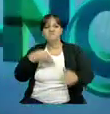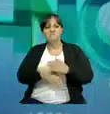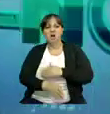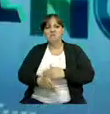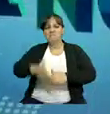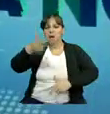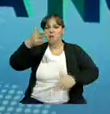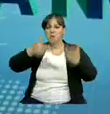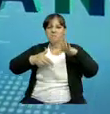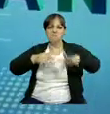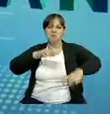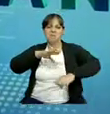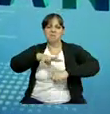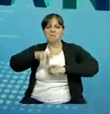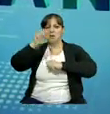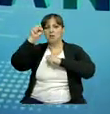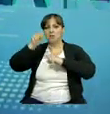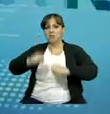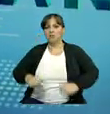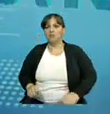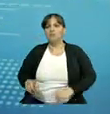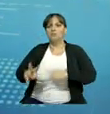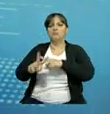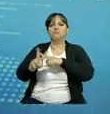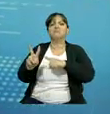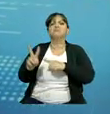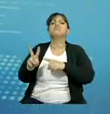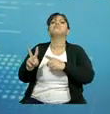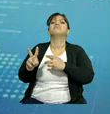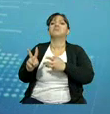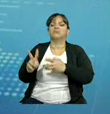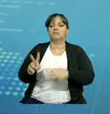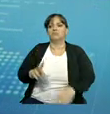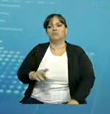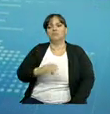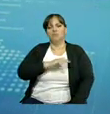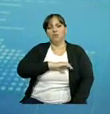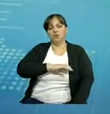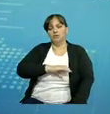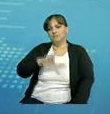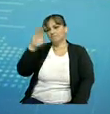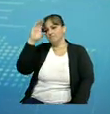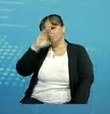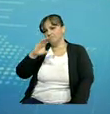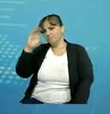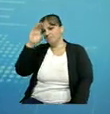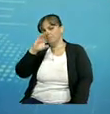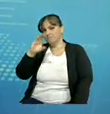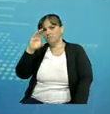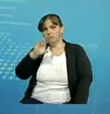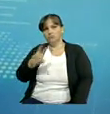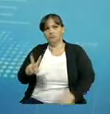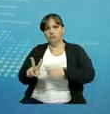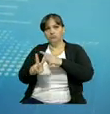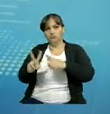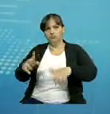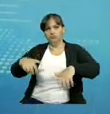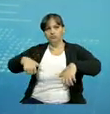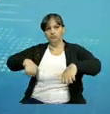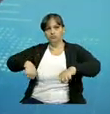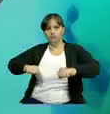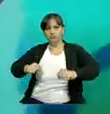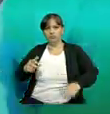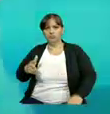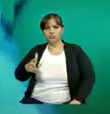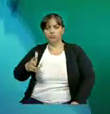fiscalía la policía perdón busca a los implicados en el asalto quienes se movilizaban en moto otra